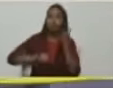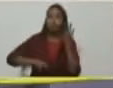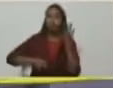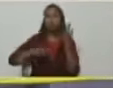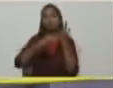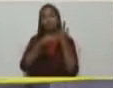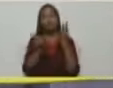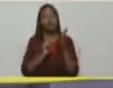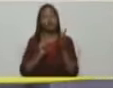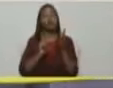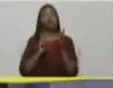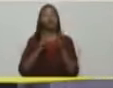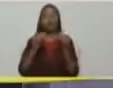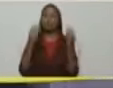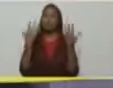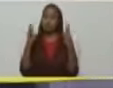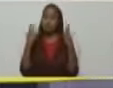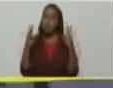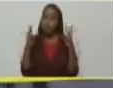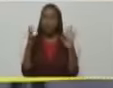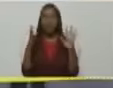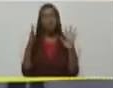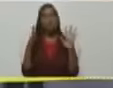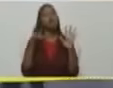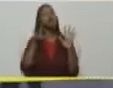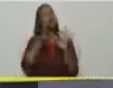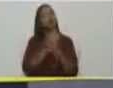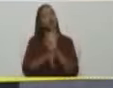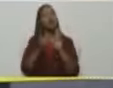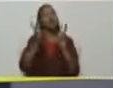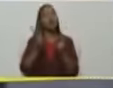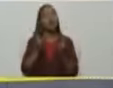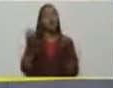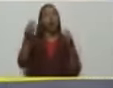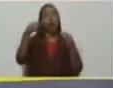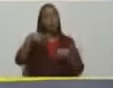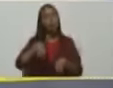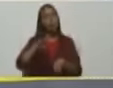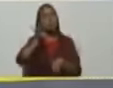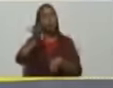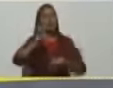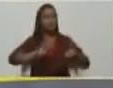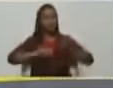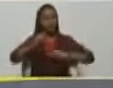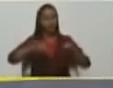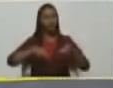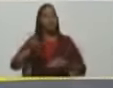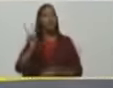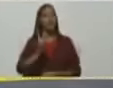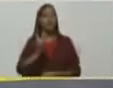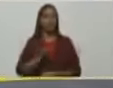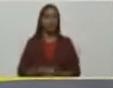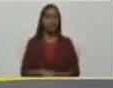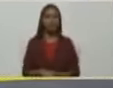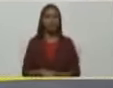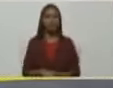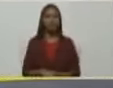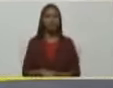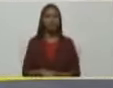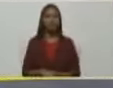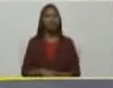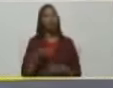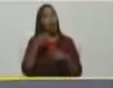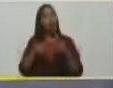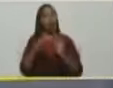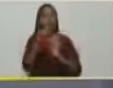la República Bolivariana de Venezuela y la República de Trinidad y Tobago. Acuerdo del pago del bono entre la República